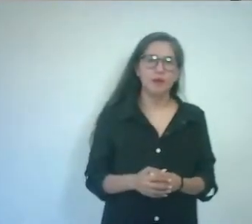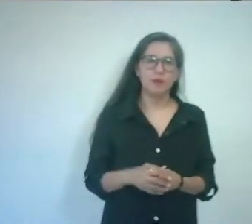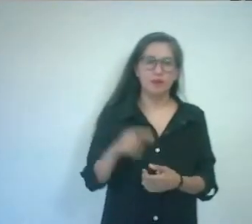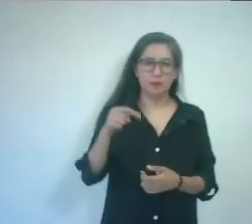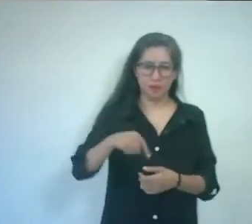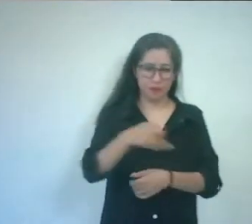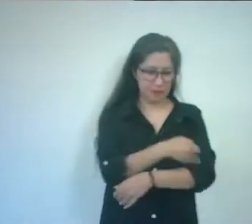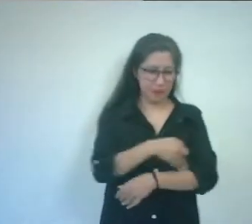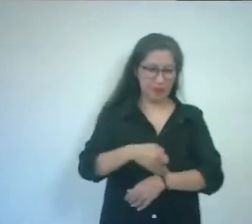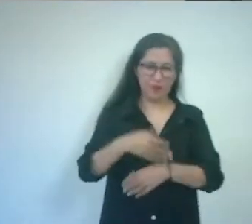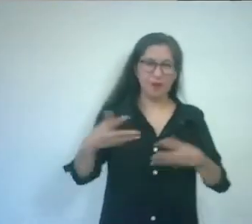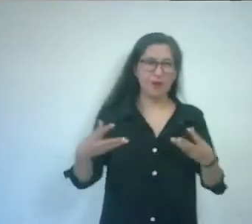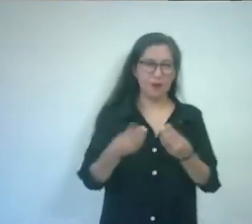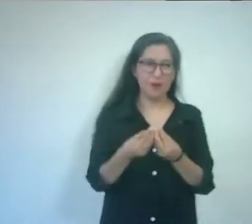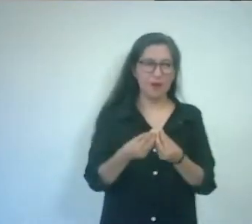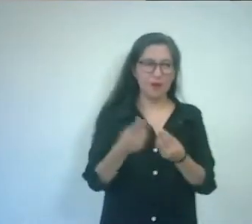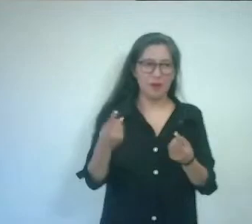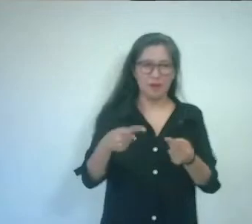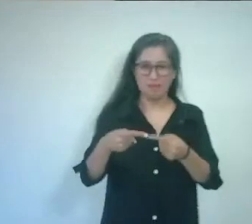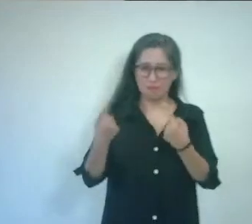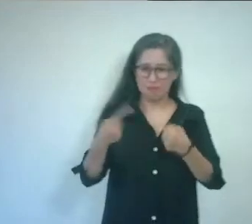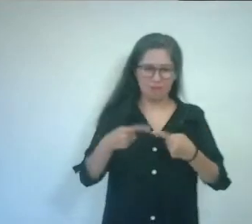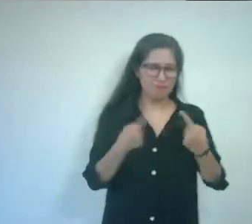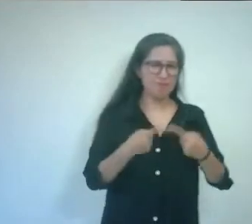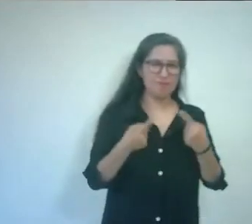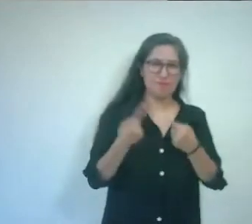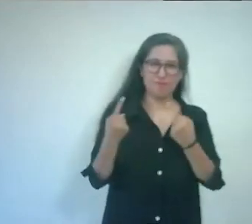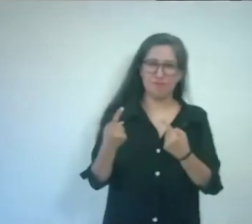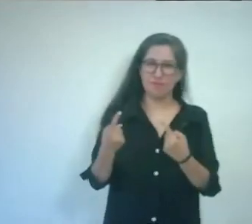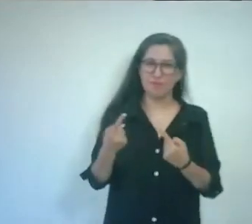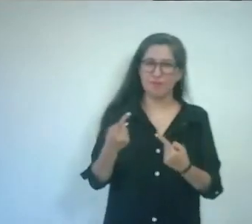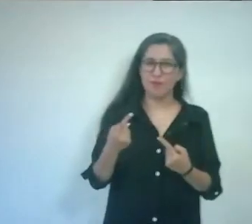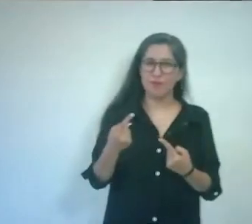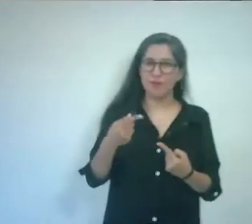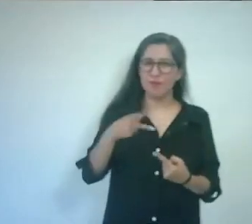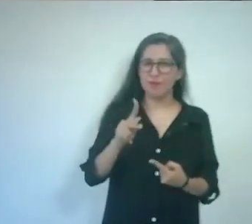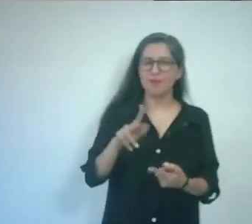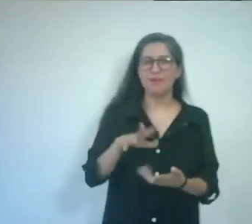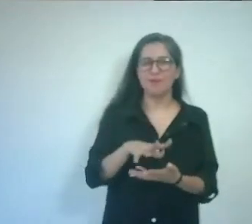integrantes de esta familia, muchas veces disfuncional, pero la mayoría de las veces,